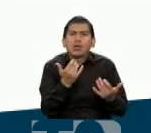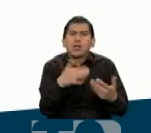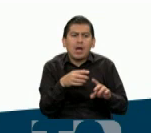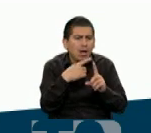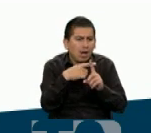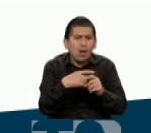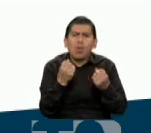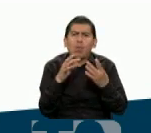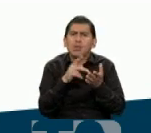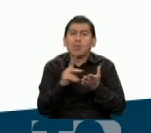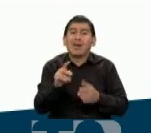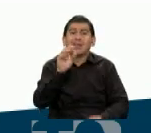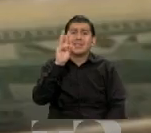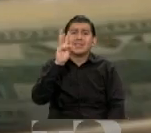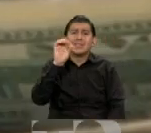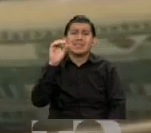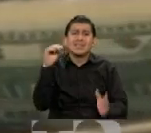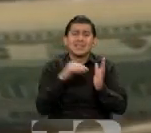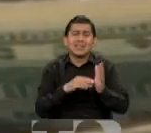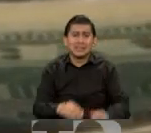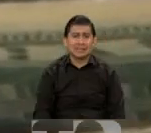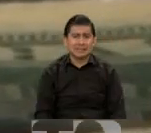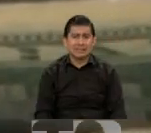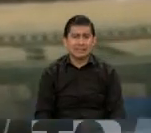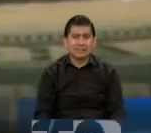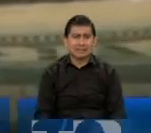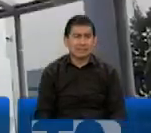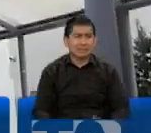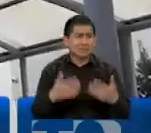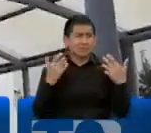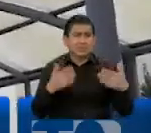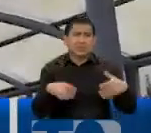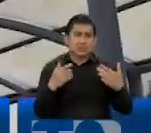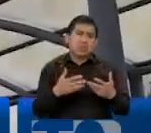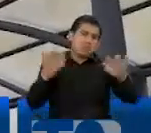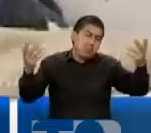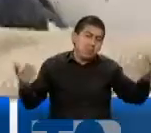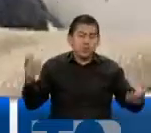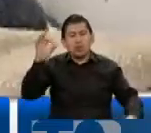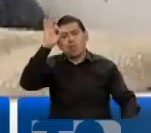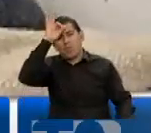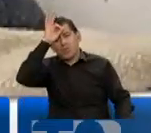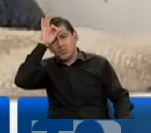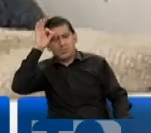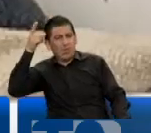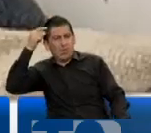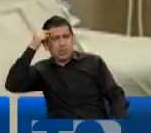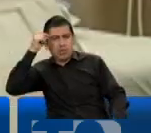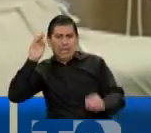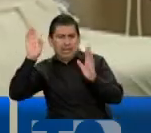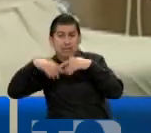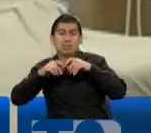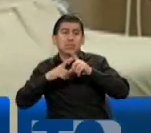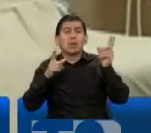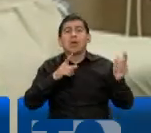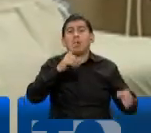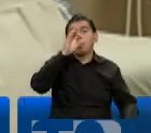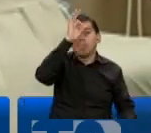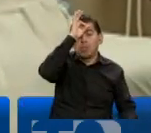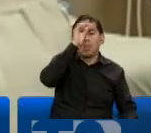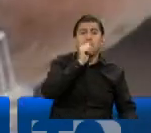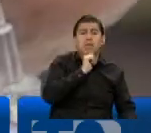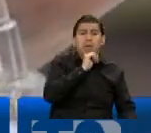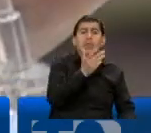ya $60,000. En el sector público, esos valores los asume el Estado. Según datos a los que tuvimos acceso, una